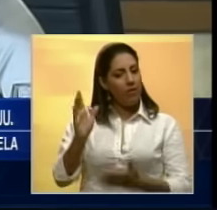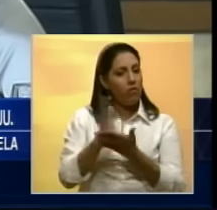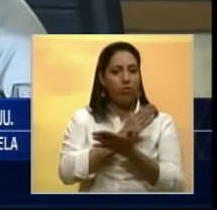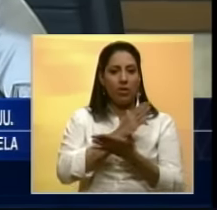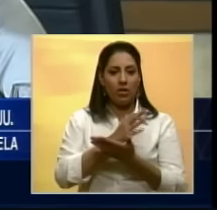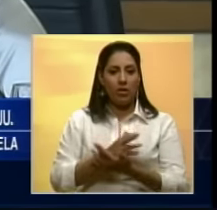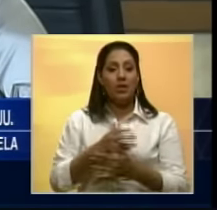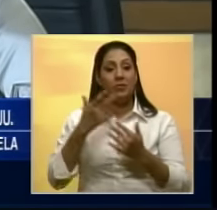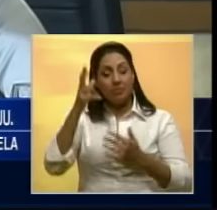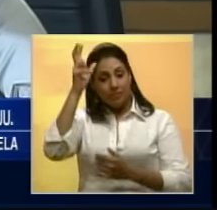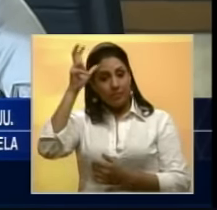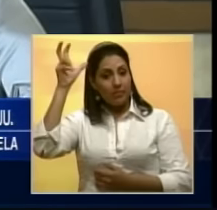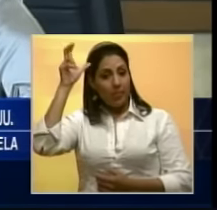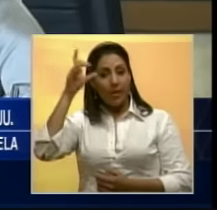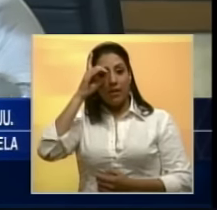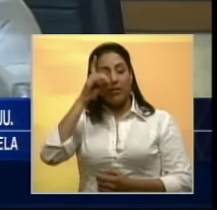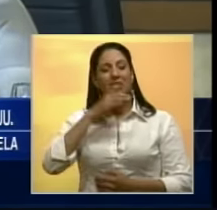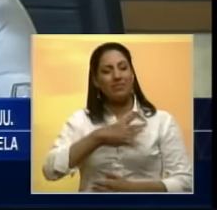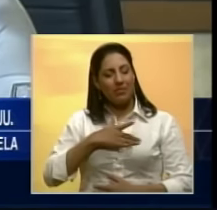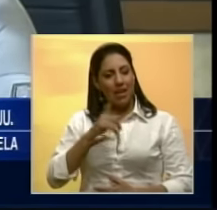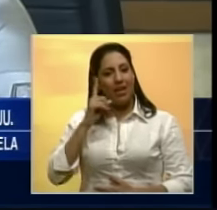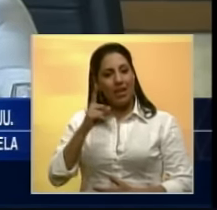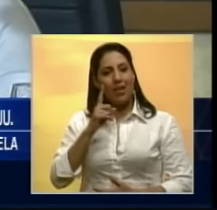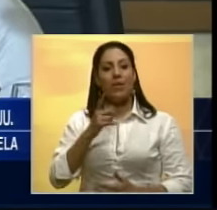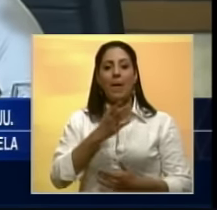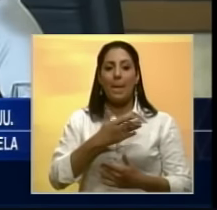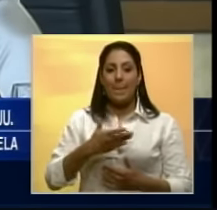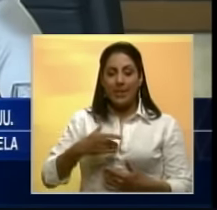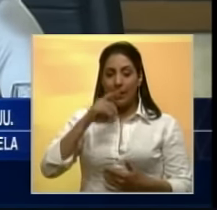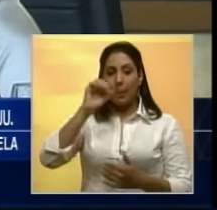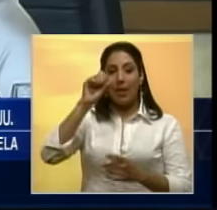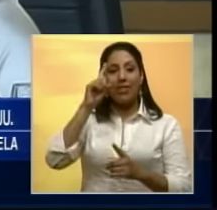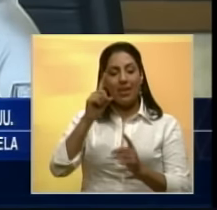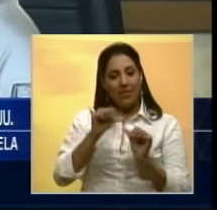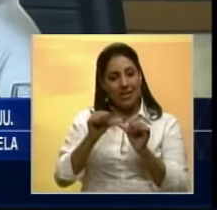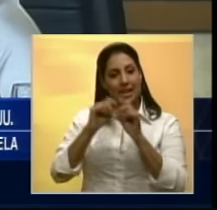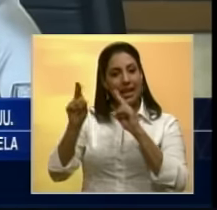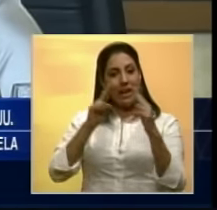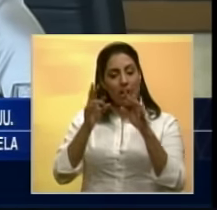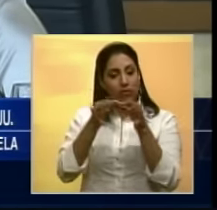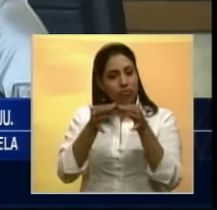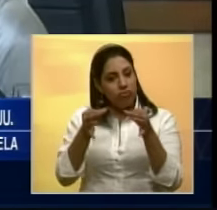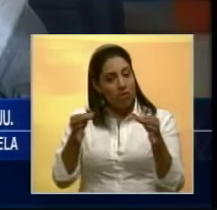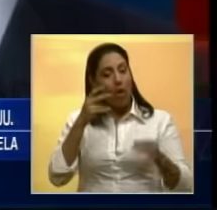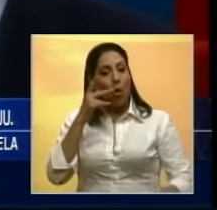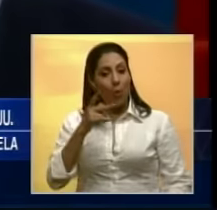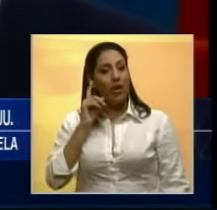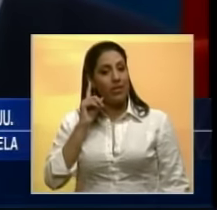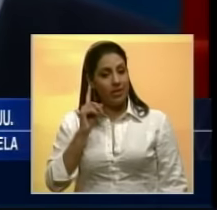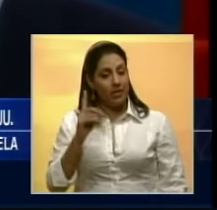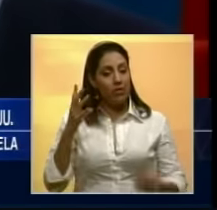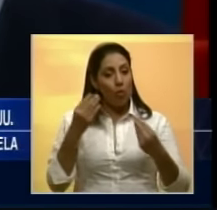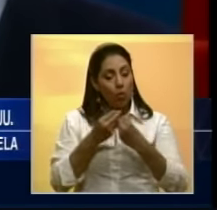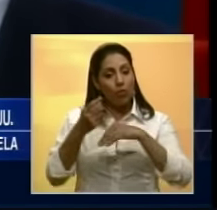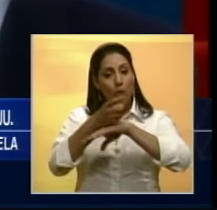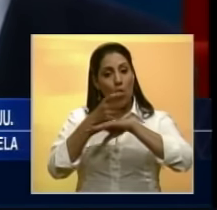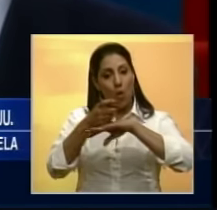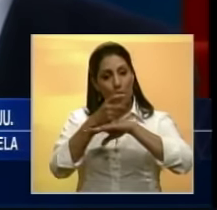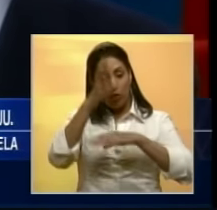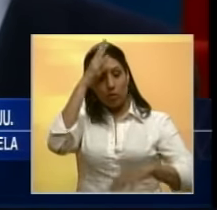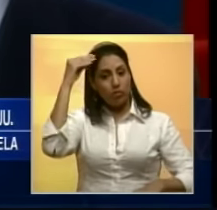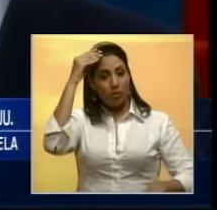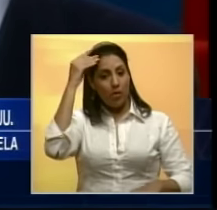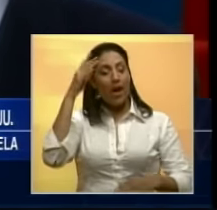derogado. La canciller manifestó el deseo del Ejecutivo venezolano de mantener las relaciones diplomáticas y políticas con el gobierno de Donald